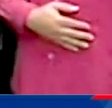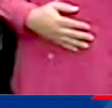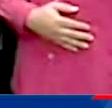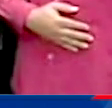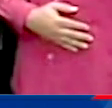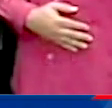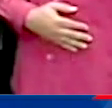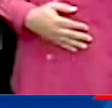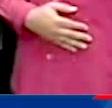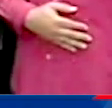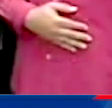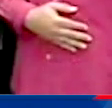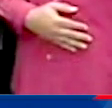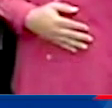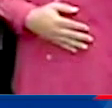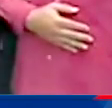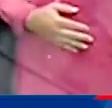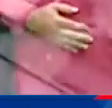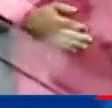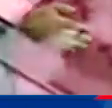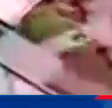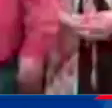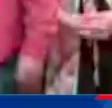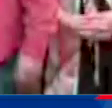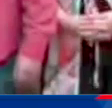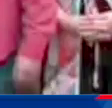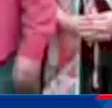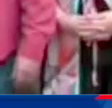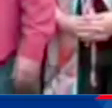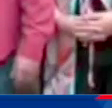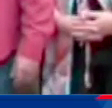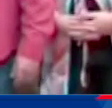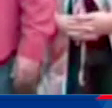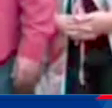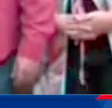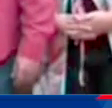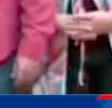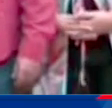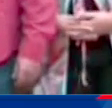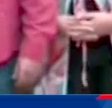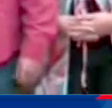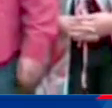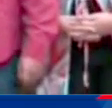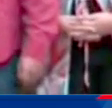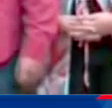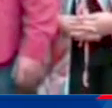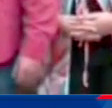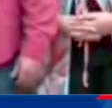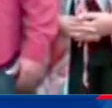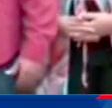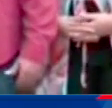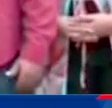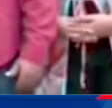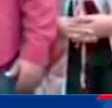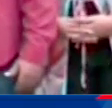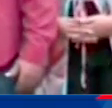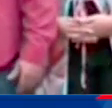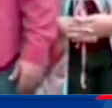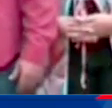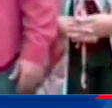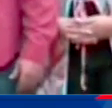del niño, del adolescente, del estudiante, pues llegue la voluntad y el sentido de pertenencia de los